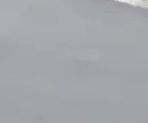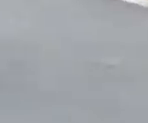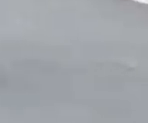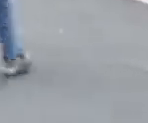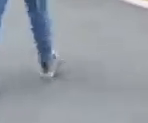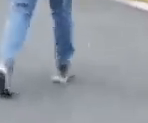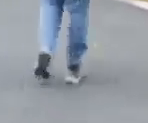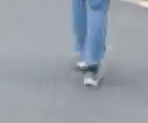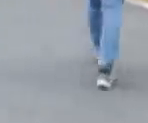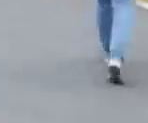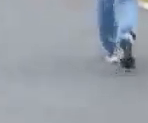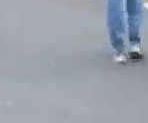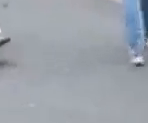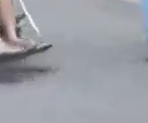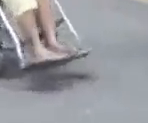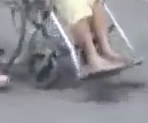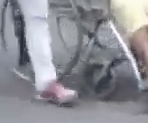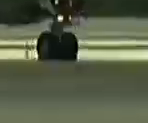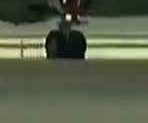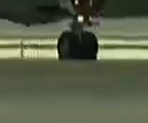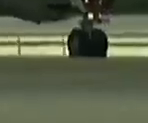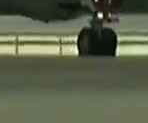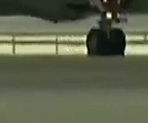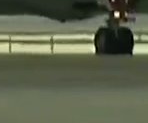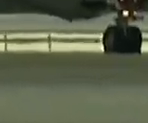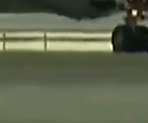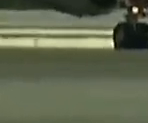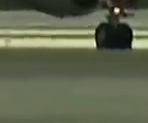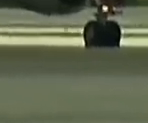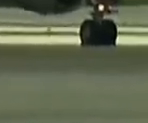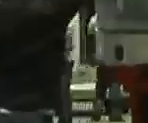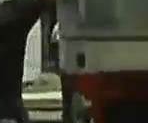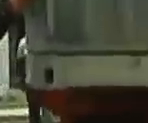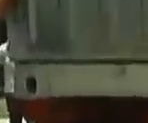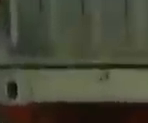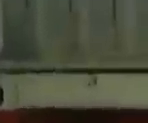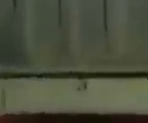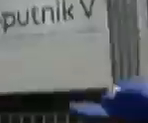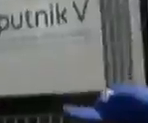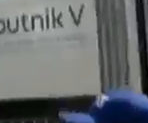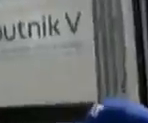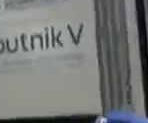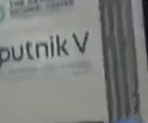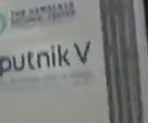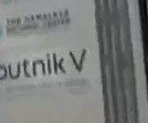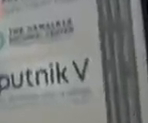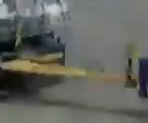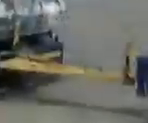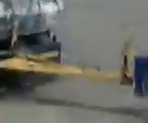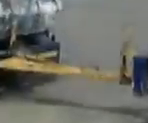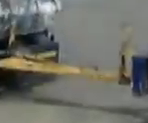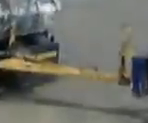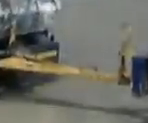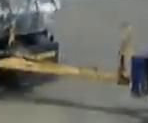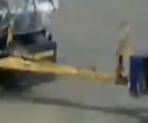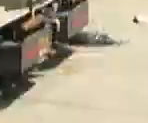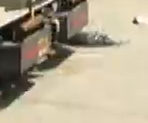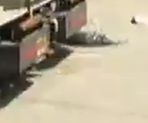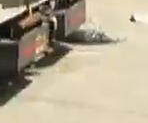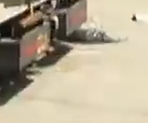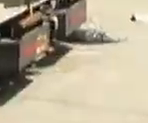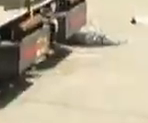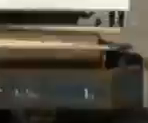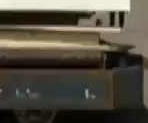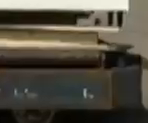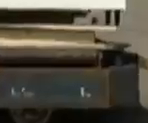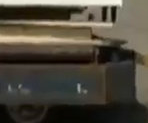a los que viven en nuestro entorno. El apoyo de los gobiernos de China, Rusia, Cuba y